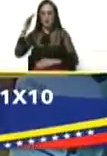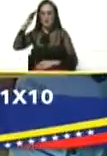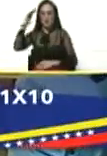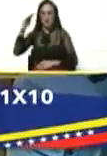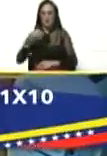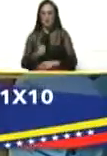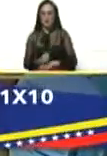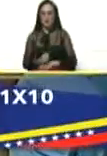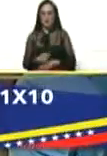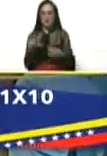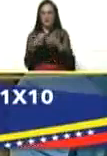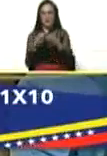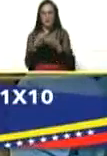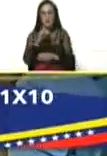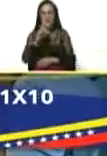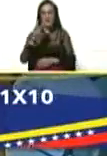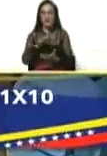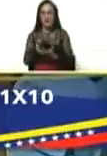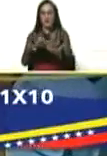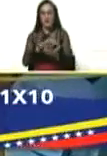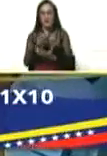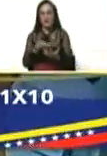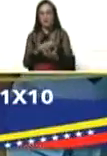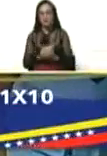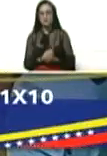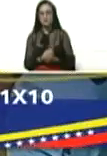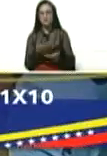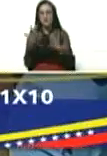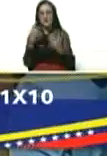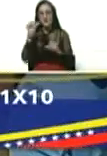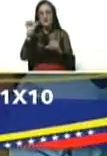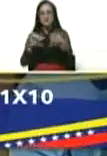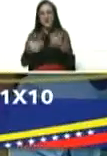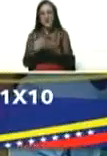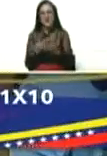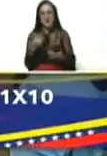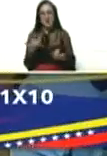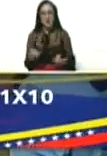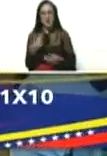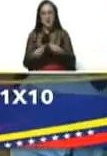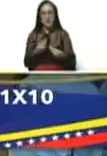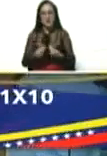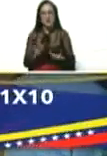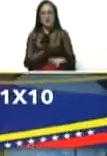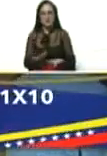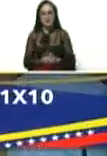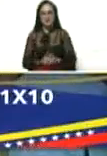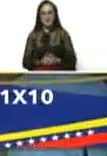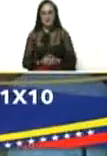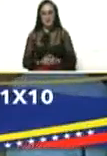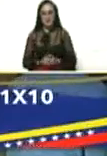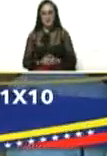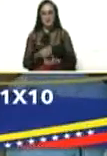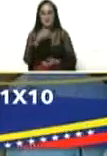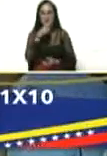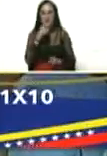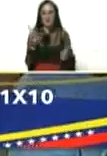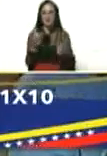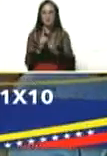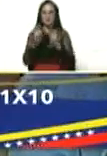esta zona del 23 de enero. ¿Qué me dice, Angélica? ¿Qué vamos a ver? ¿Qué han hecho hasta ahora? Bueno, como podemos ver, acerca el micrófono lo más que